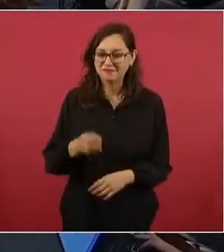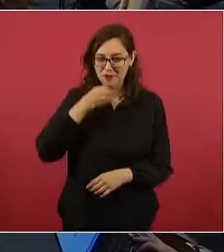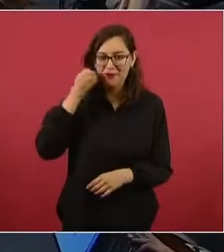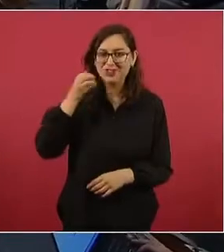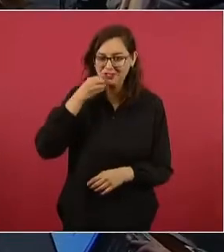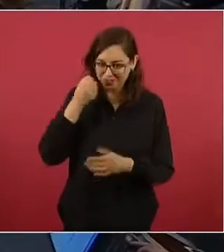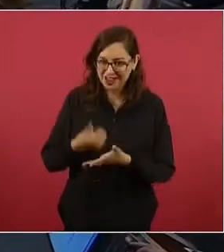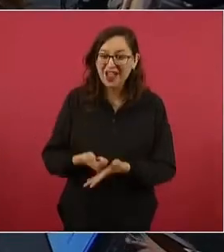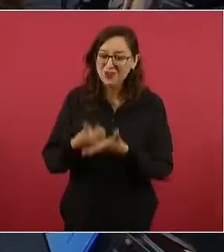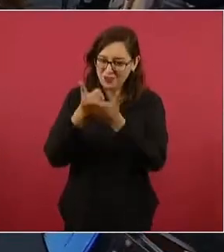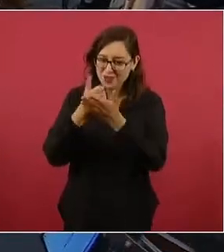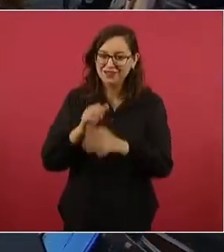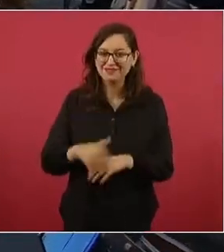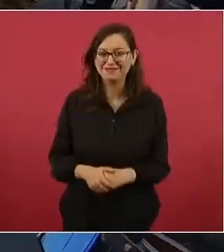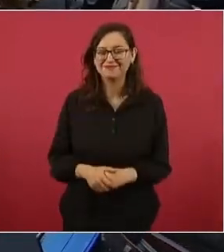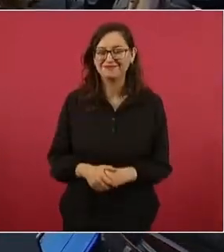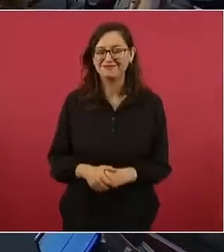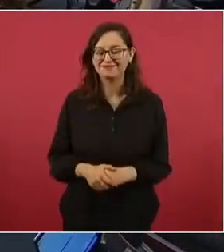o sea,